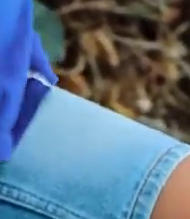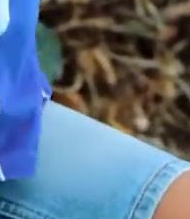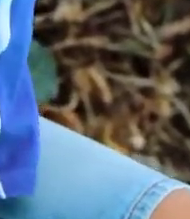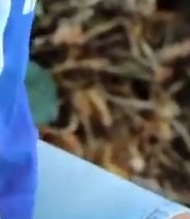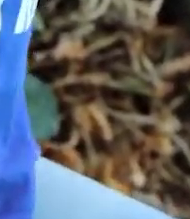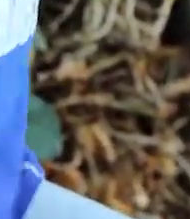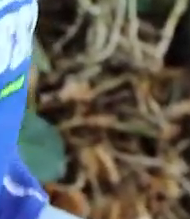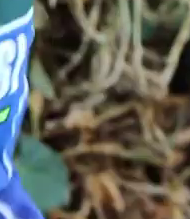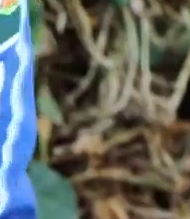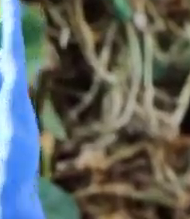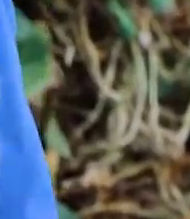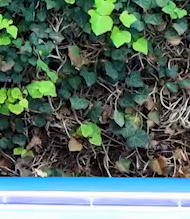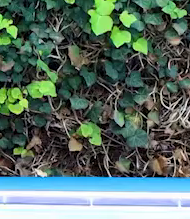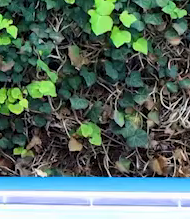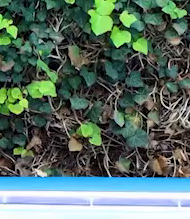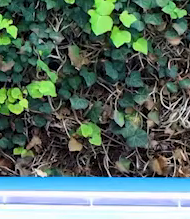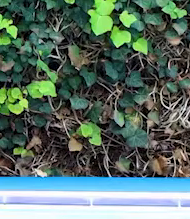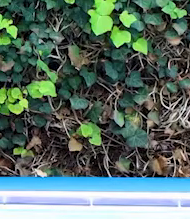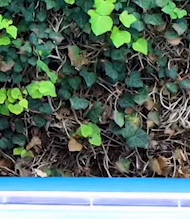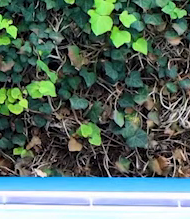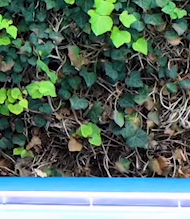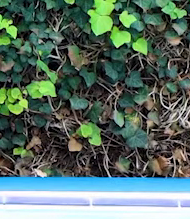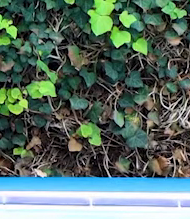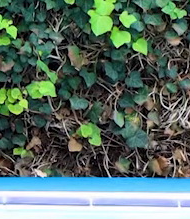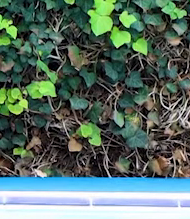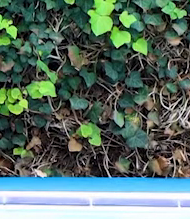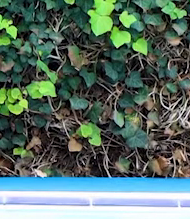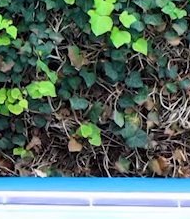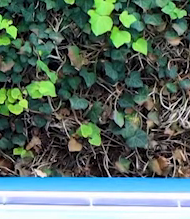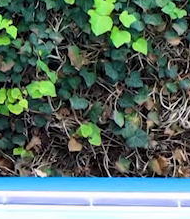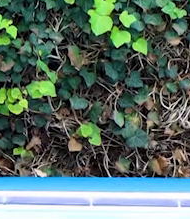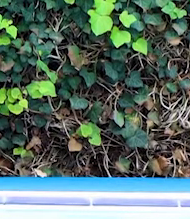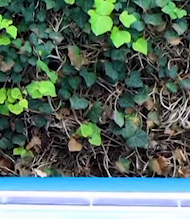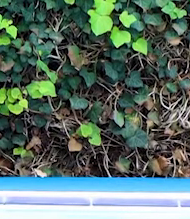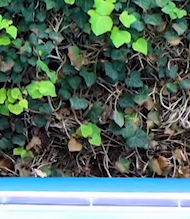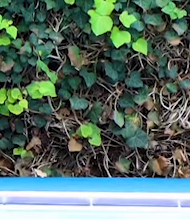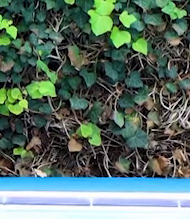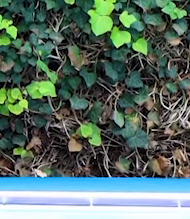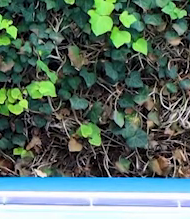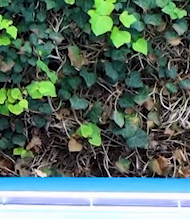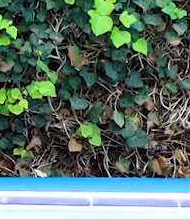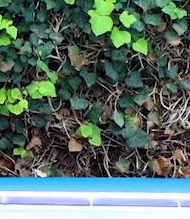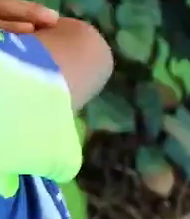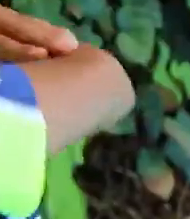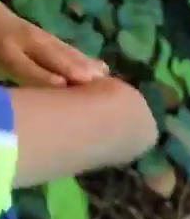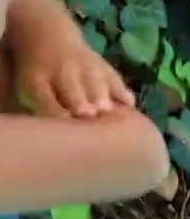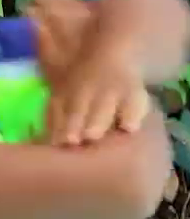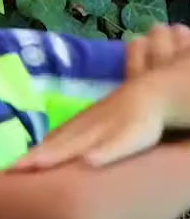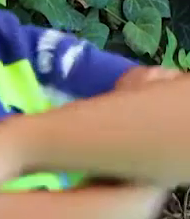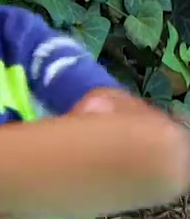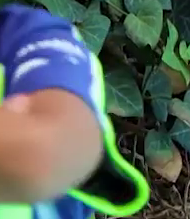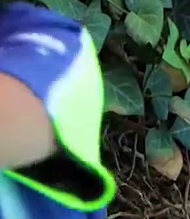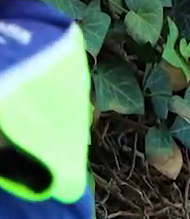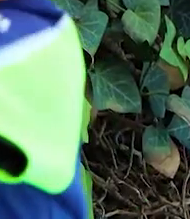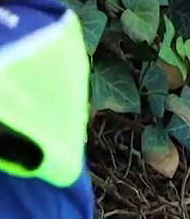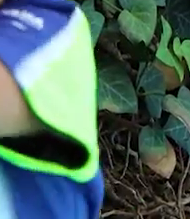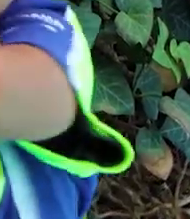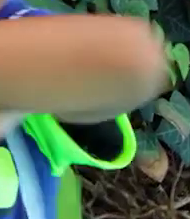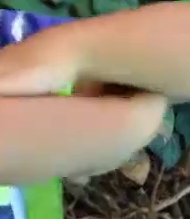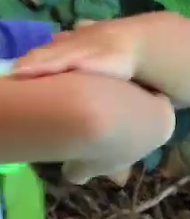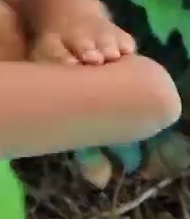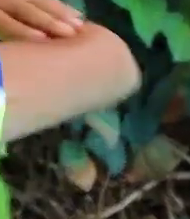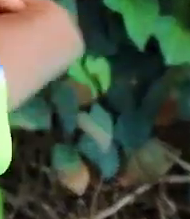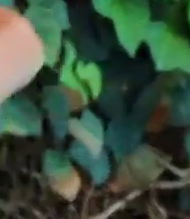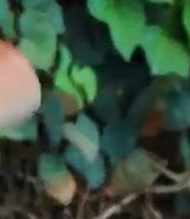Mantenemos bien derecha la espalda, acompañamos con la cabeza Muy bien, toda la torsión, bien. Una